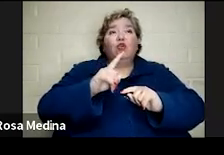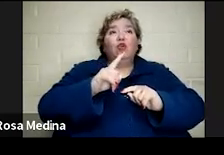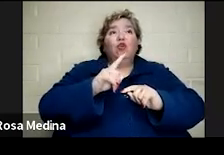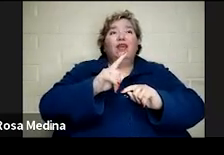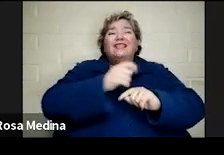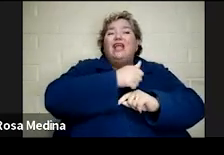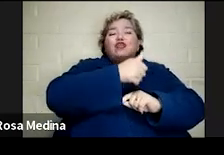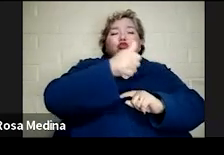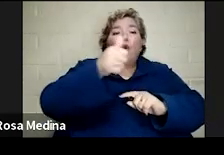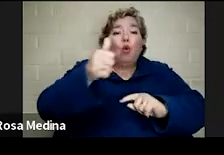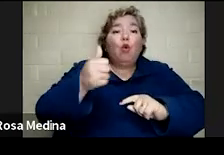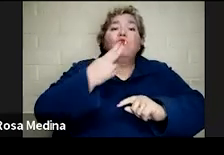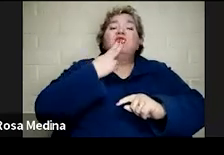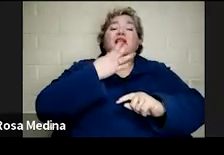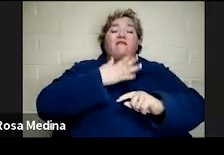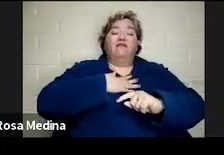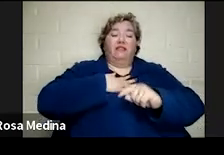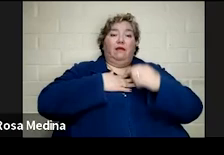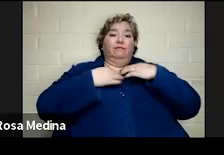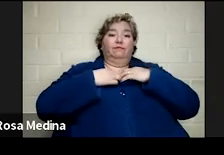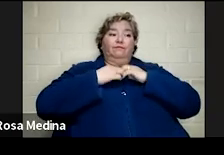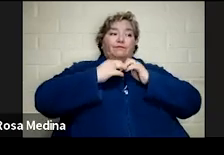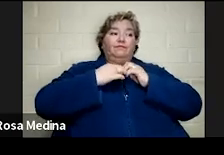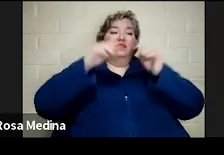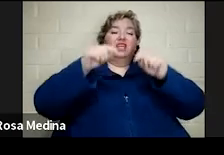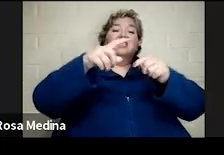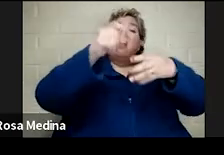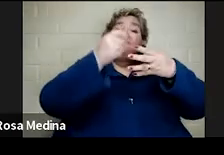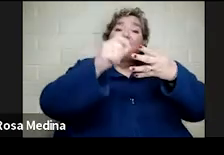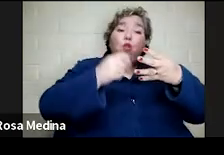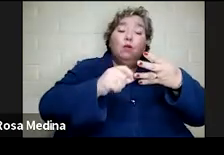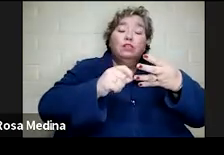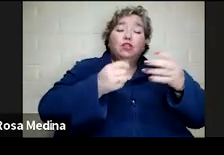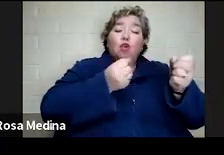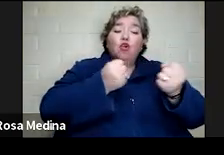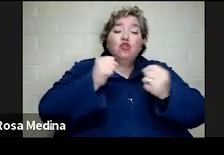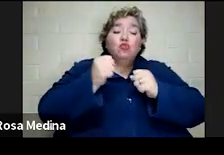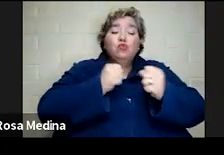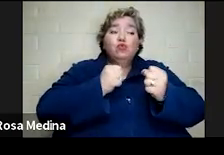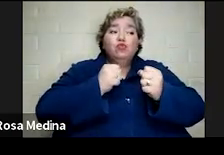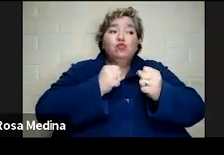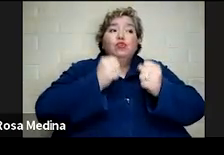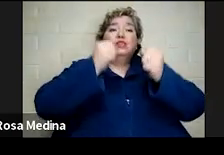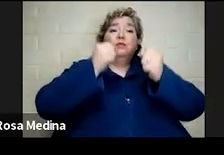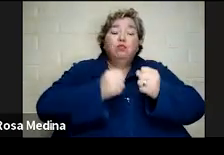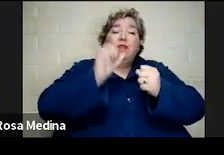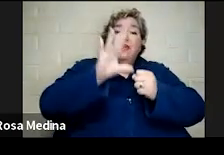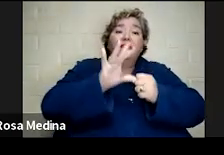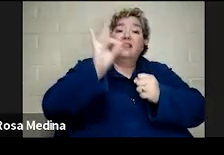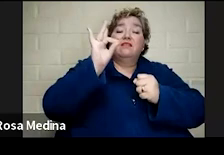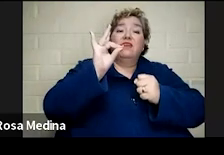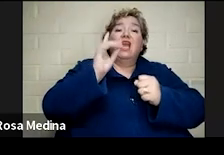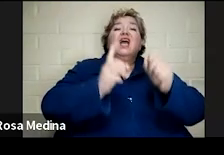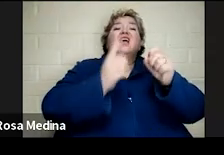el ciclo vital, ¿ya? Y una evaluación neuropsicológica logra identificar si es que hay alguno de estos